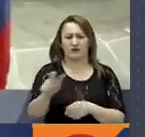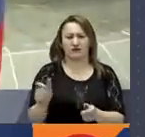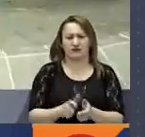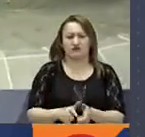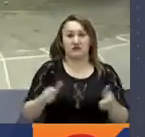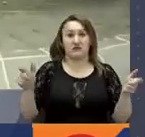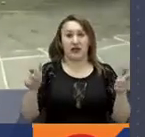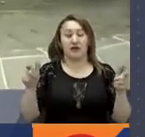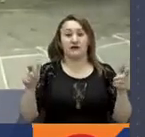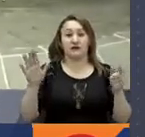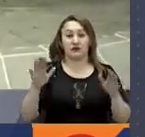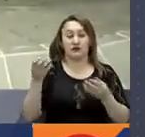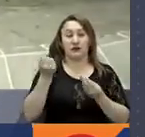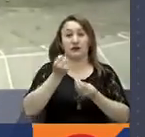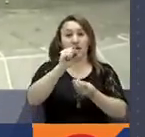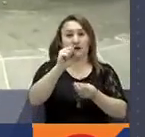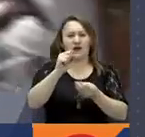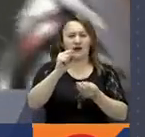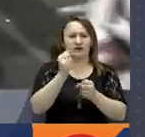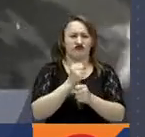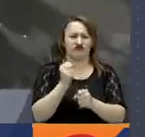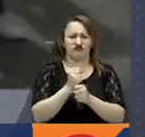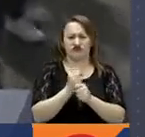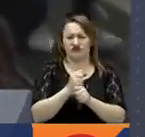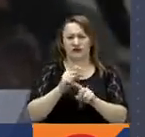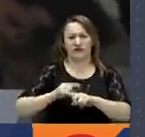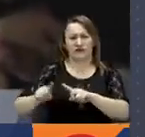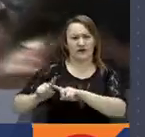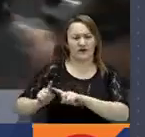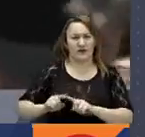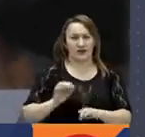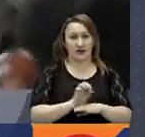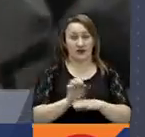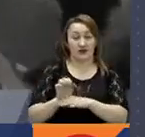sindicatos y empleados de diferentes entidades, sobre todo estatales,